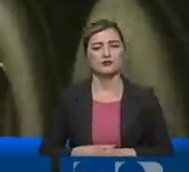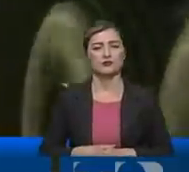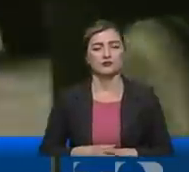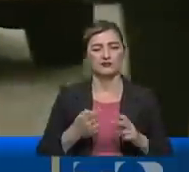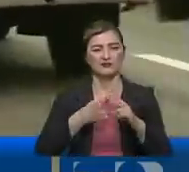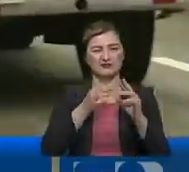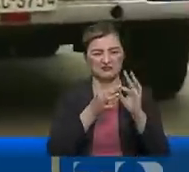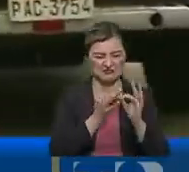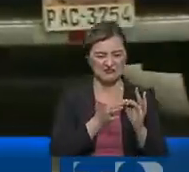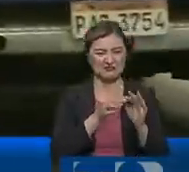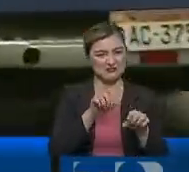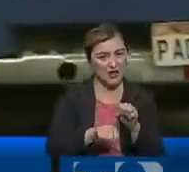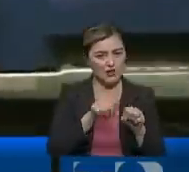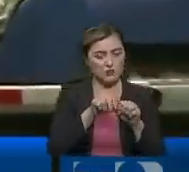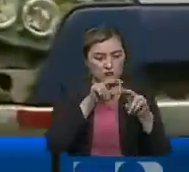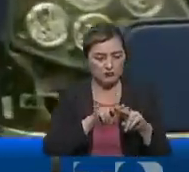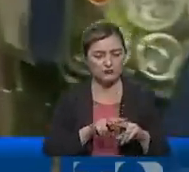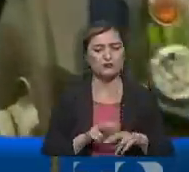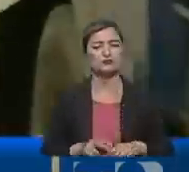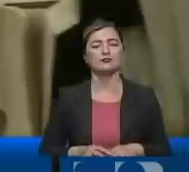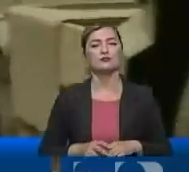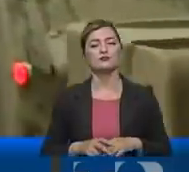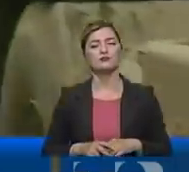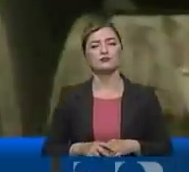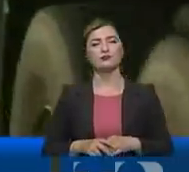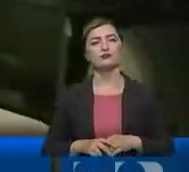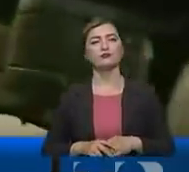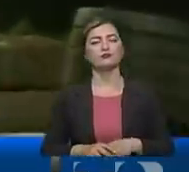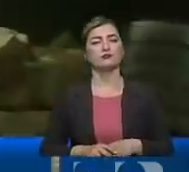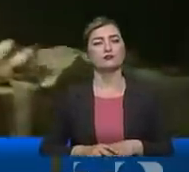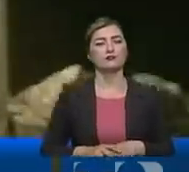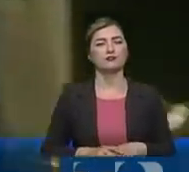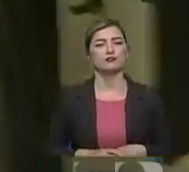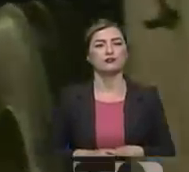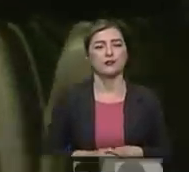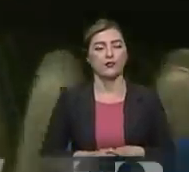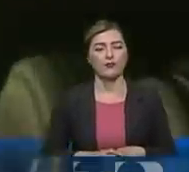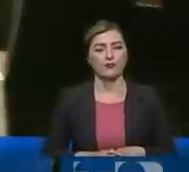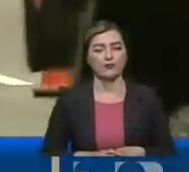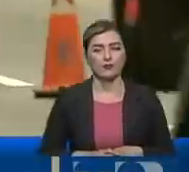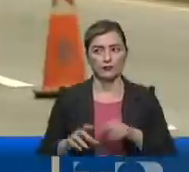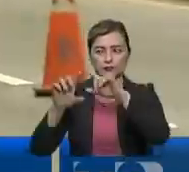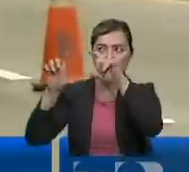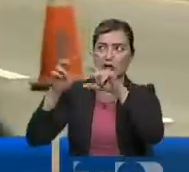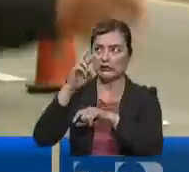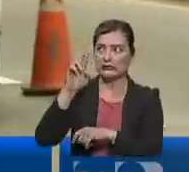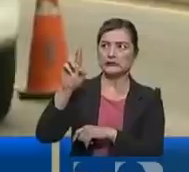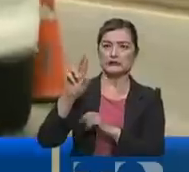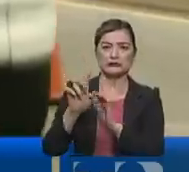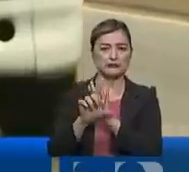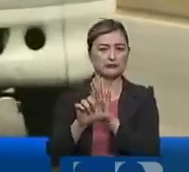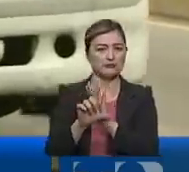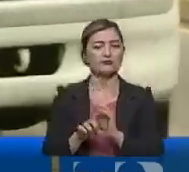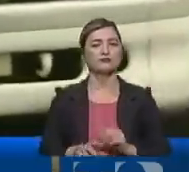vehículo para que no tengan inconvenientes mecánicos en la vía, que respetemos las señales de tránsito, es